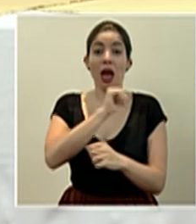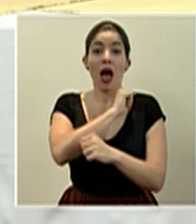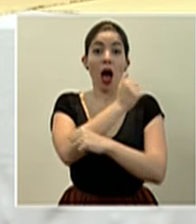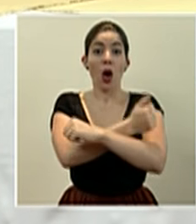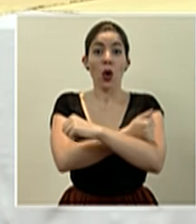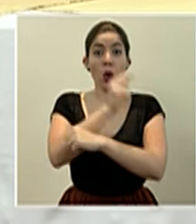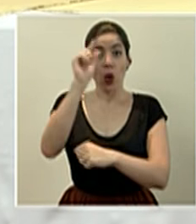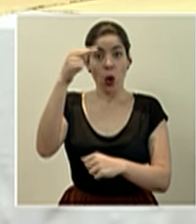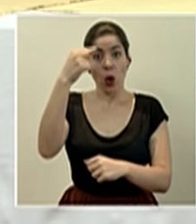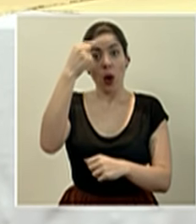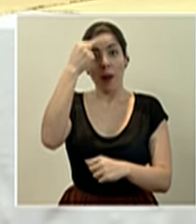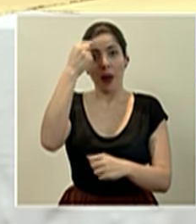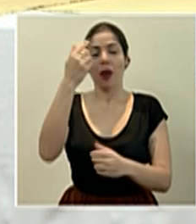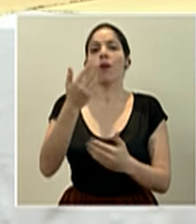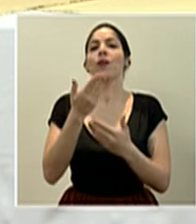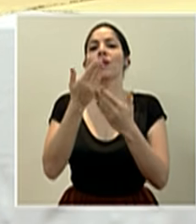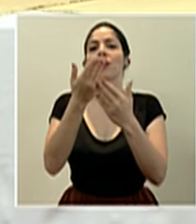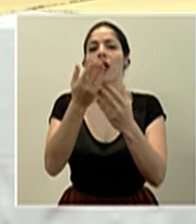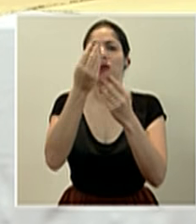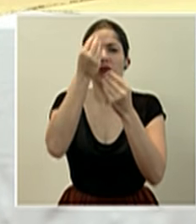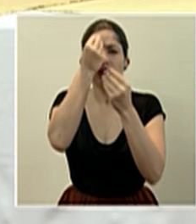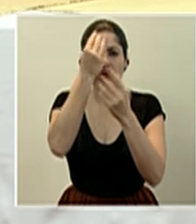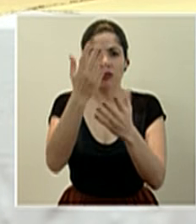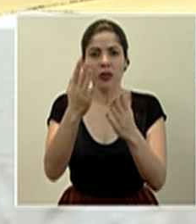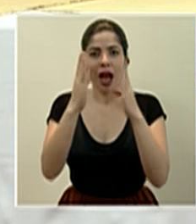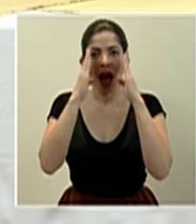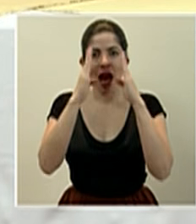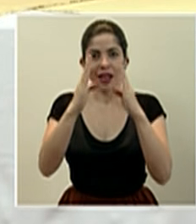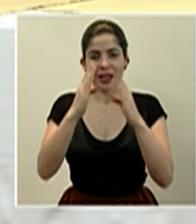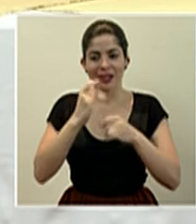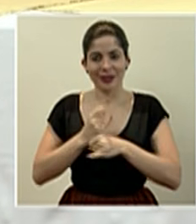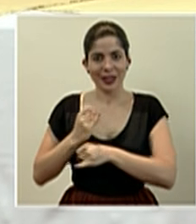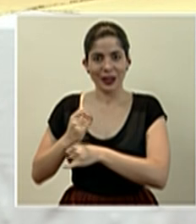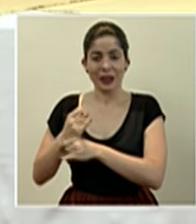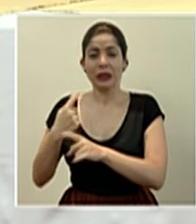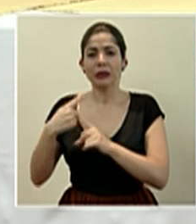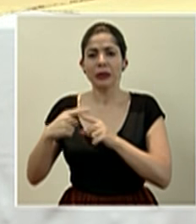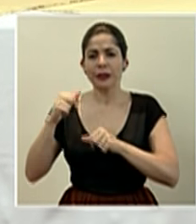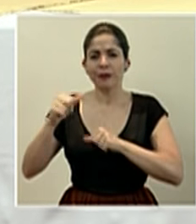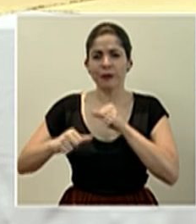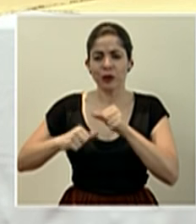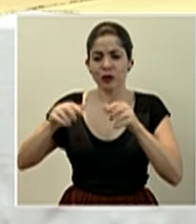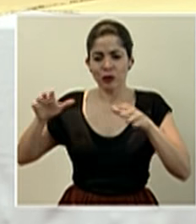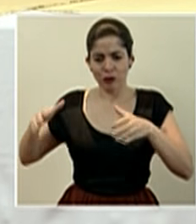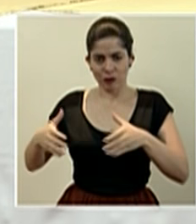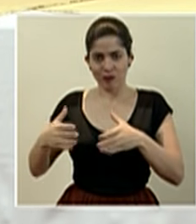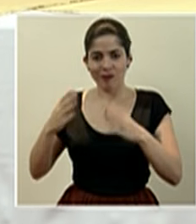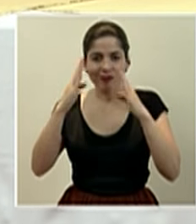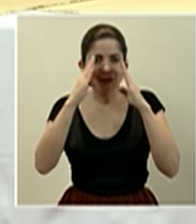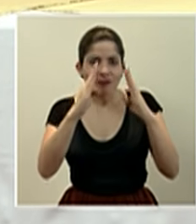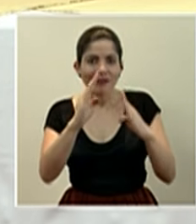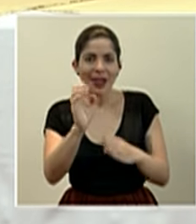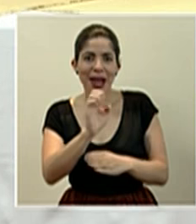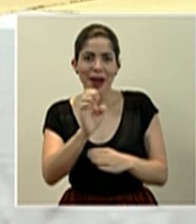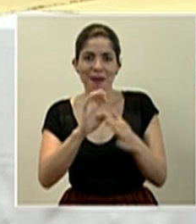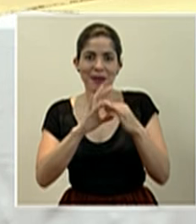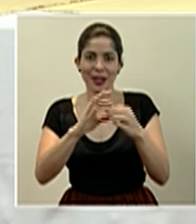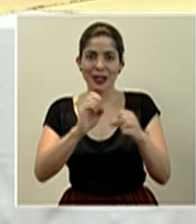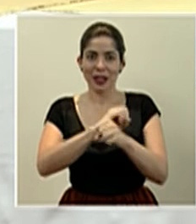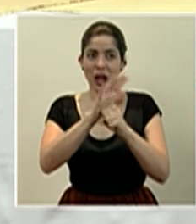autoridades de gobierno ofrecerán el balance de atención institucional y esfuerzos conjuntos para enfrentar la emergencia por el